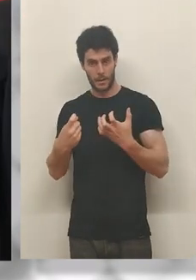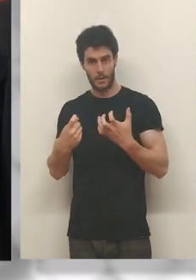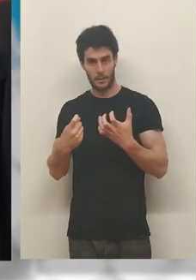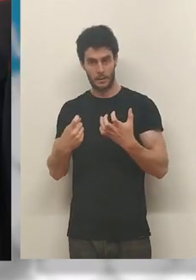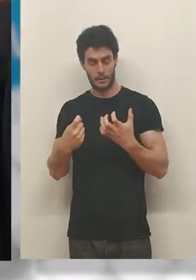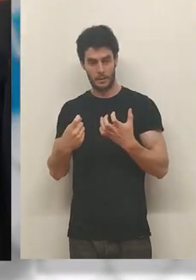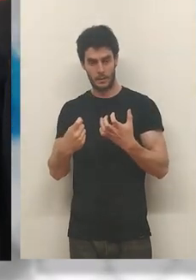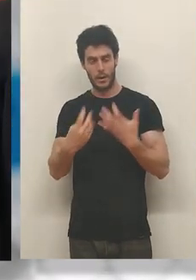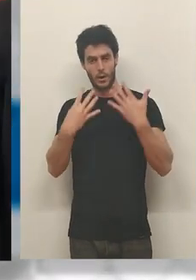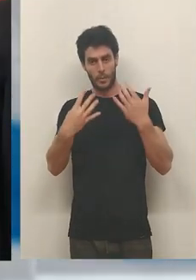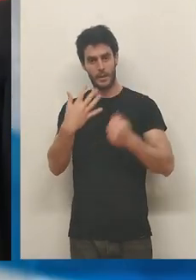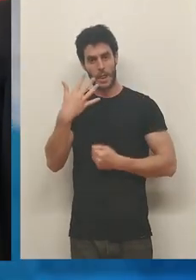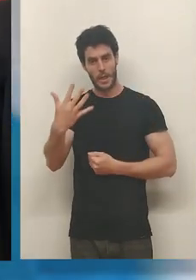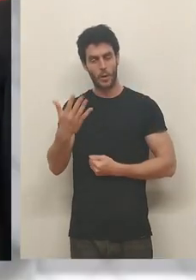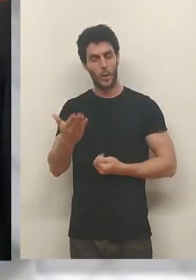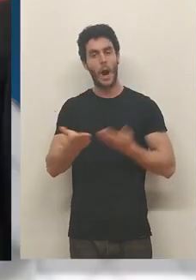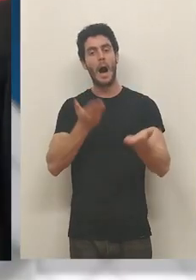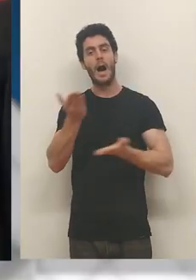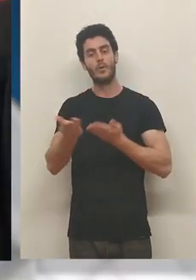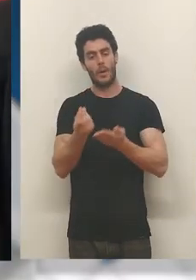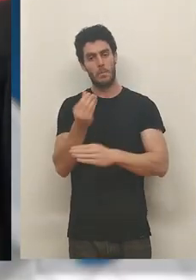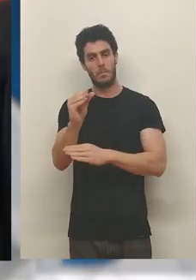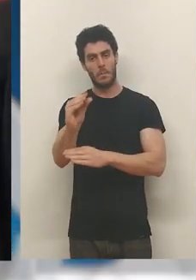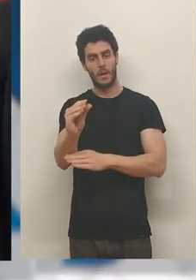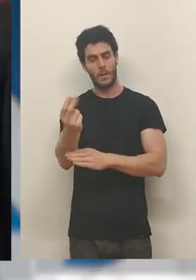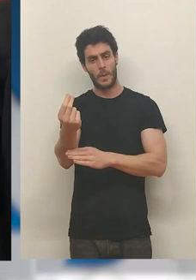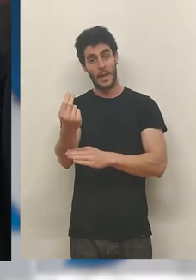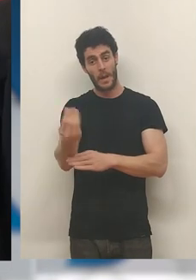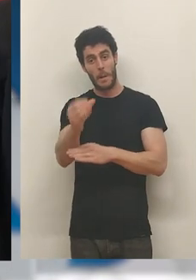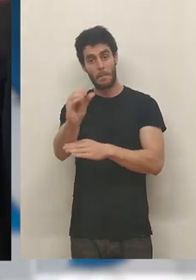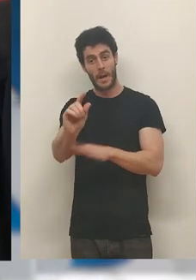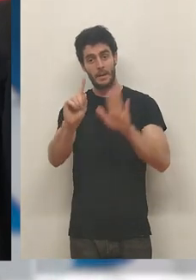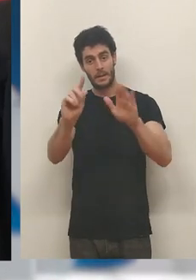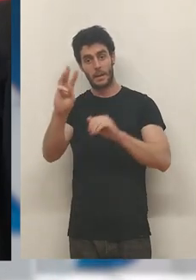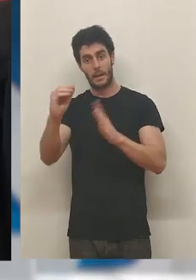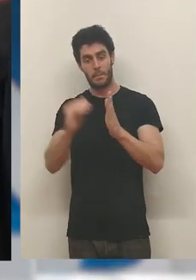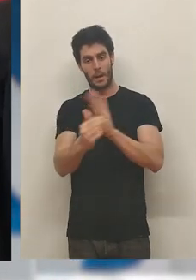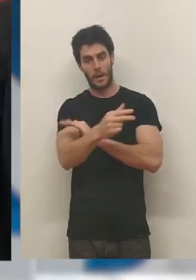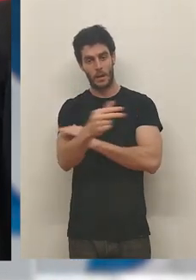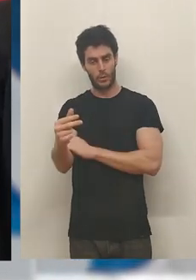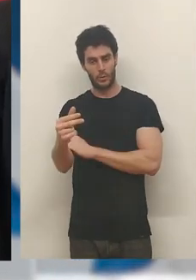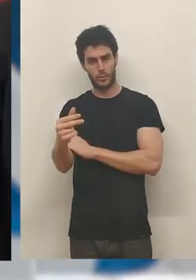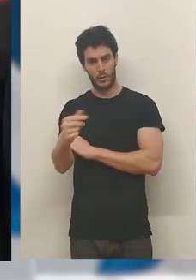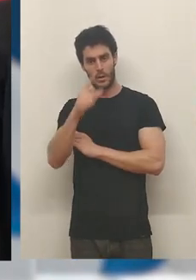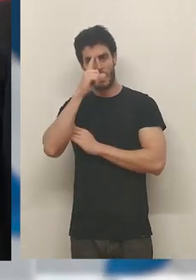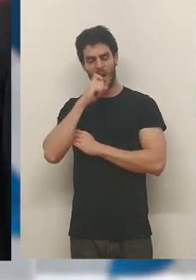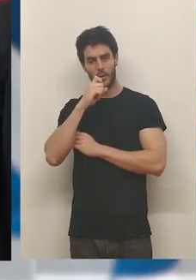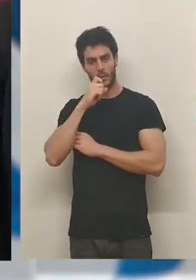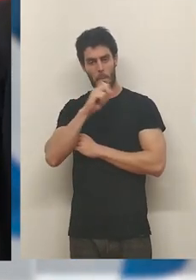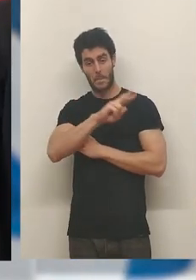.695 ayudas por un importe de 63.000 euros.